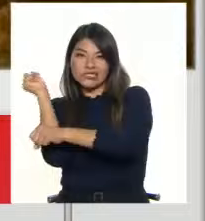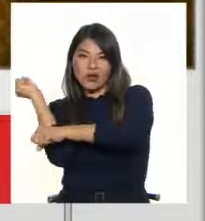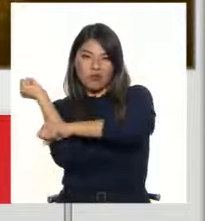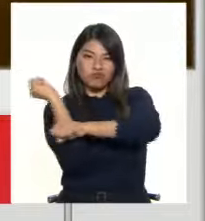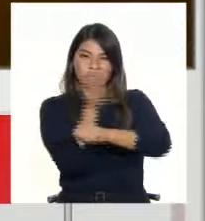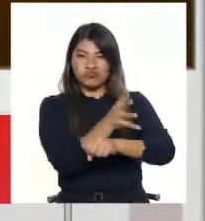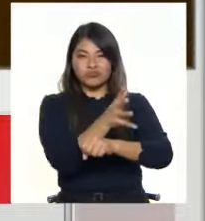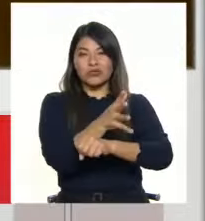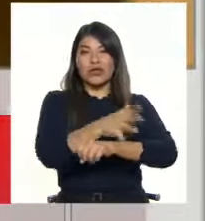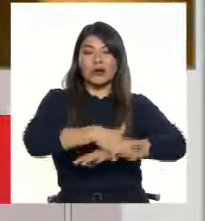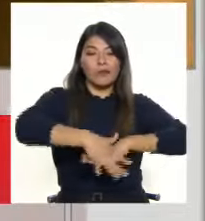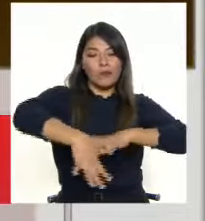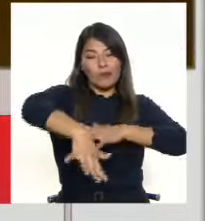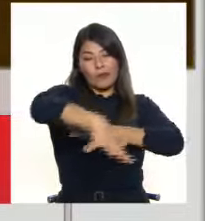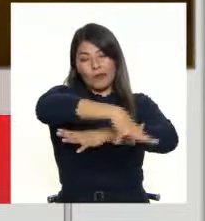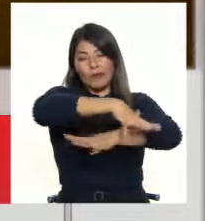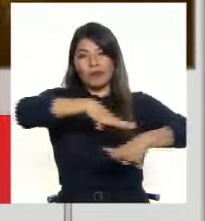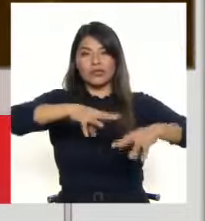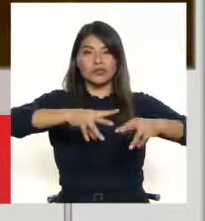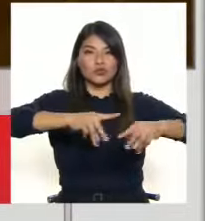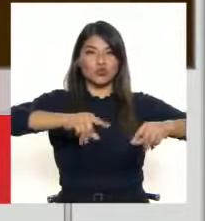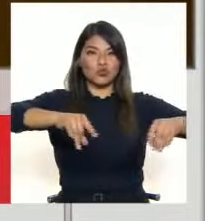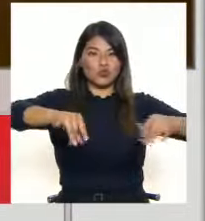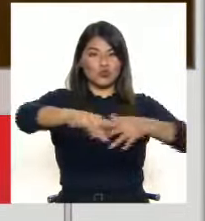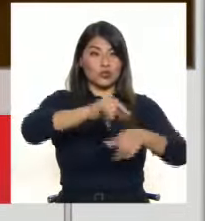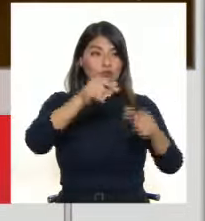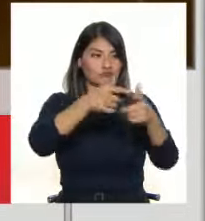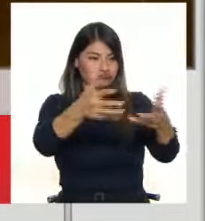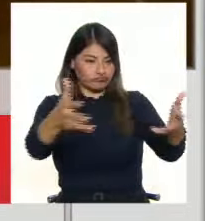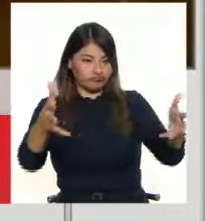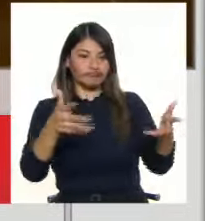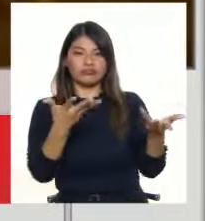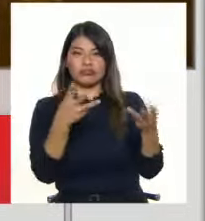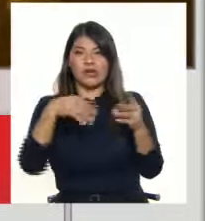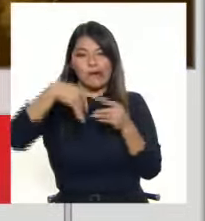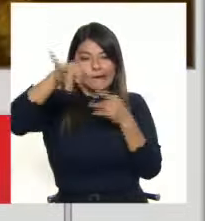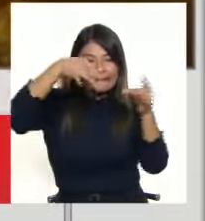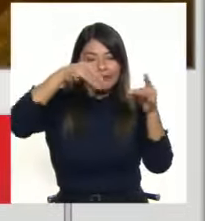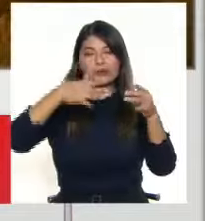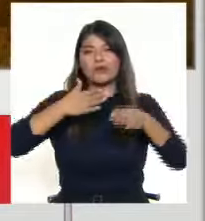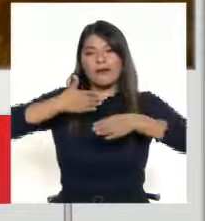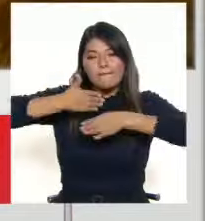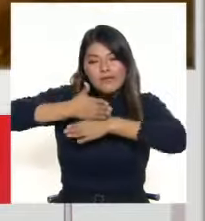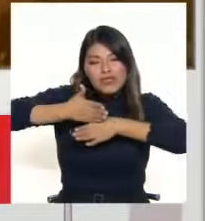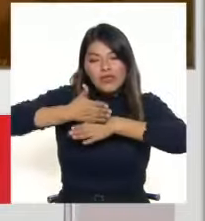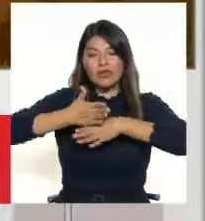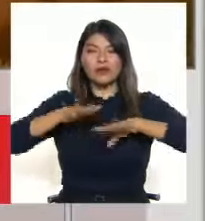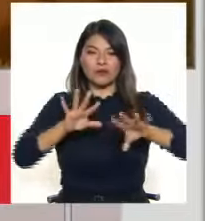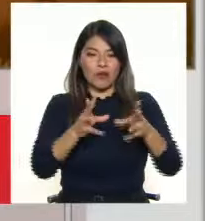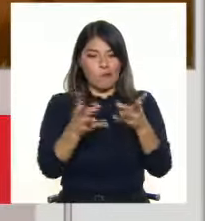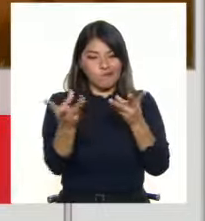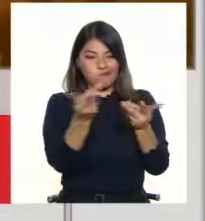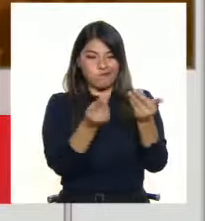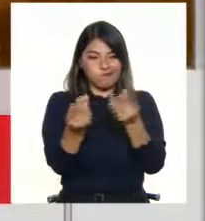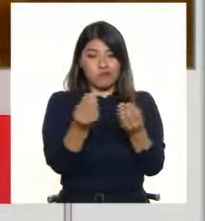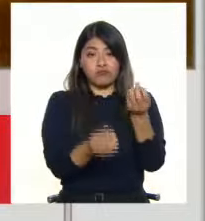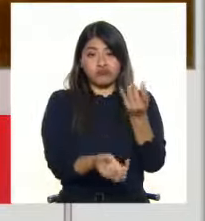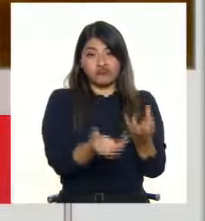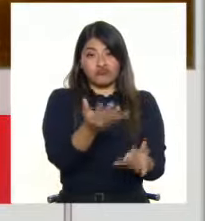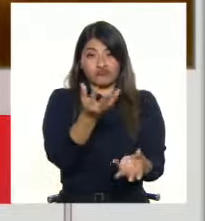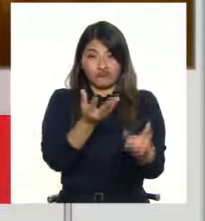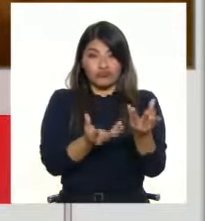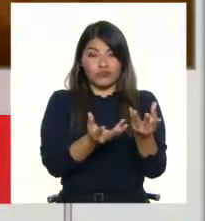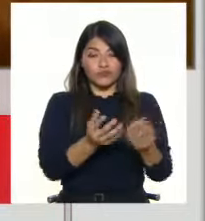y ocasionó que toda esta infraestructura, que es básicamente plástico, madera, tela, se incendiara.